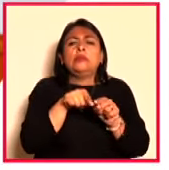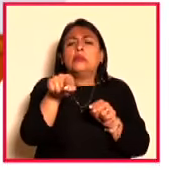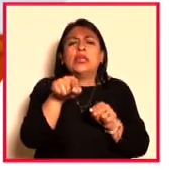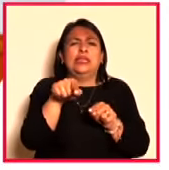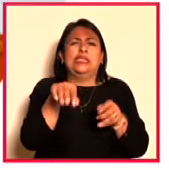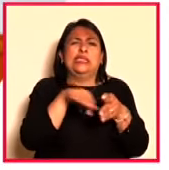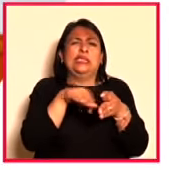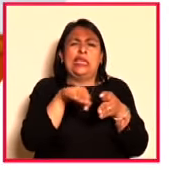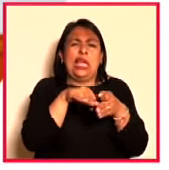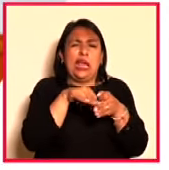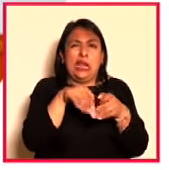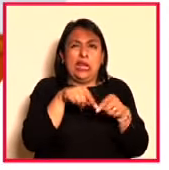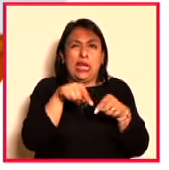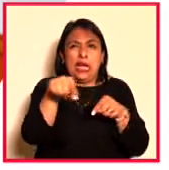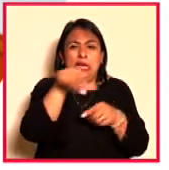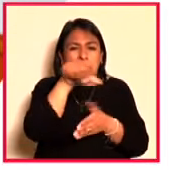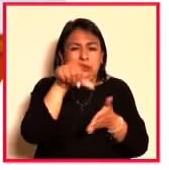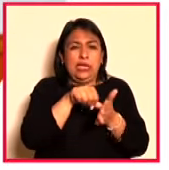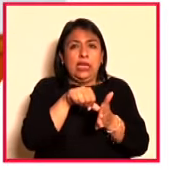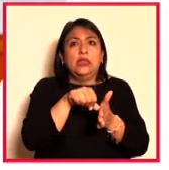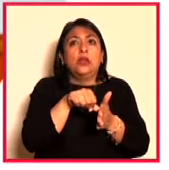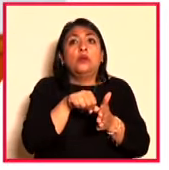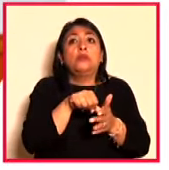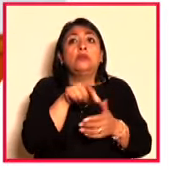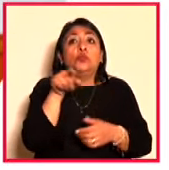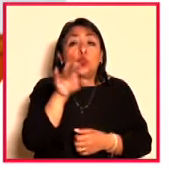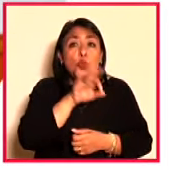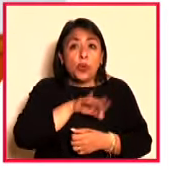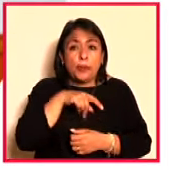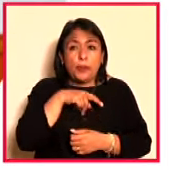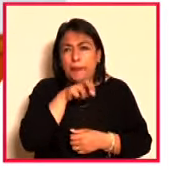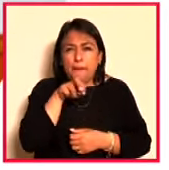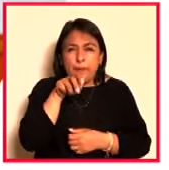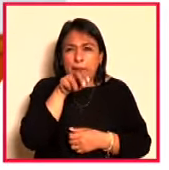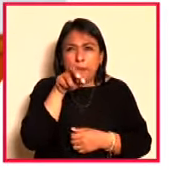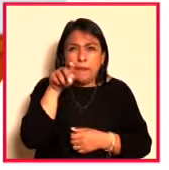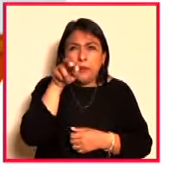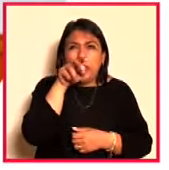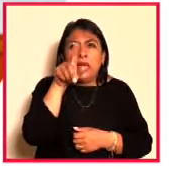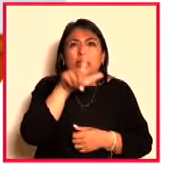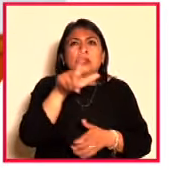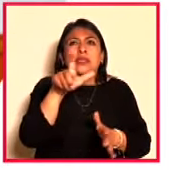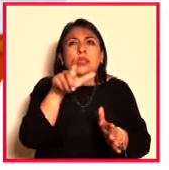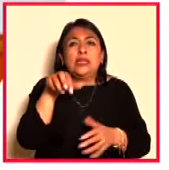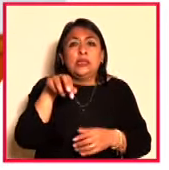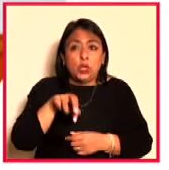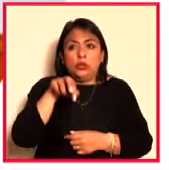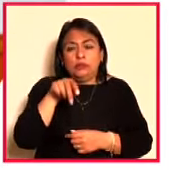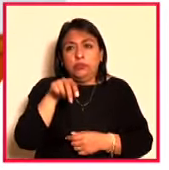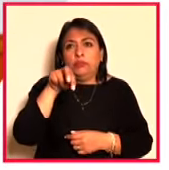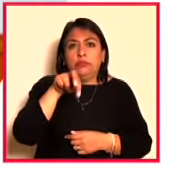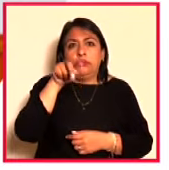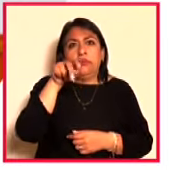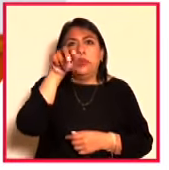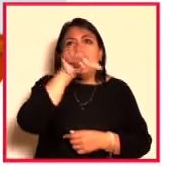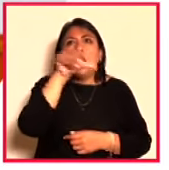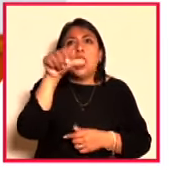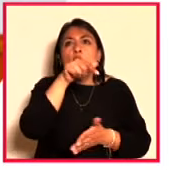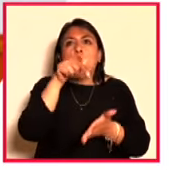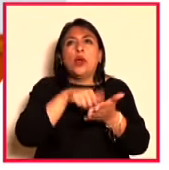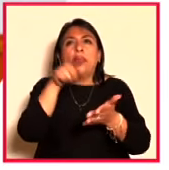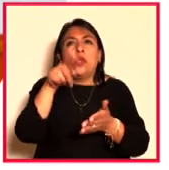a pocos metros de ahí del centro de la población, en donde se puede subir mediante más de 700 escalones hasta la estatua o la imagen del